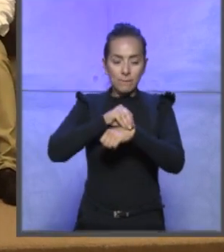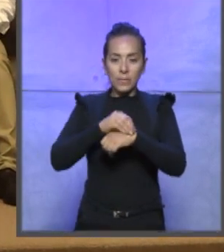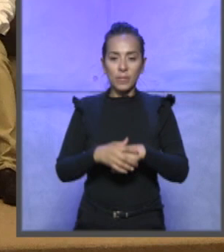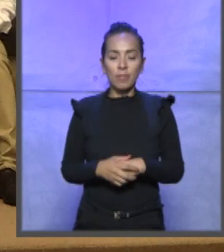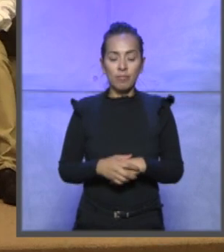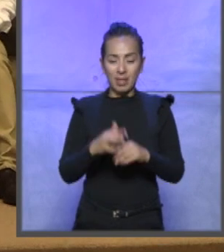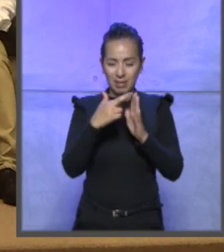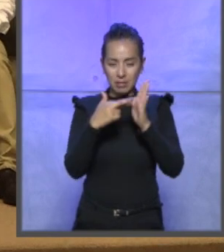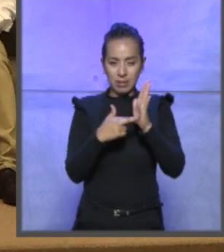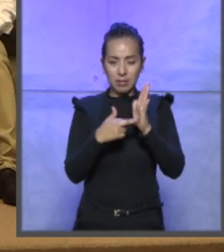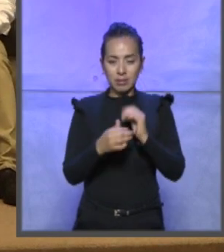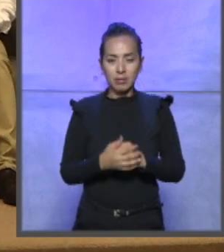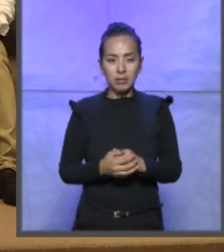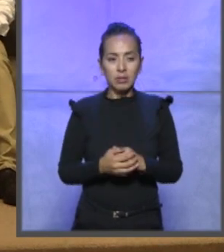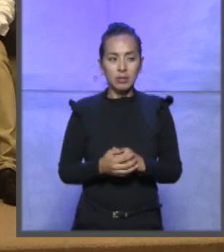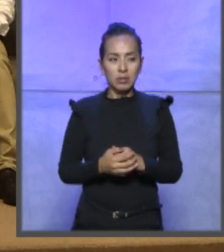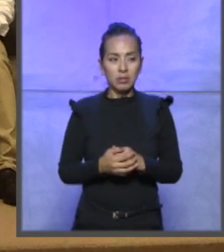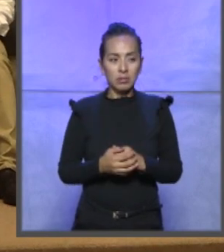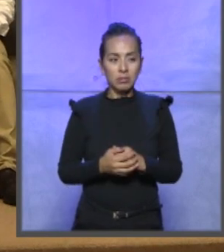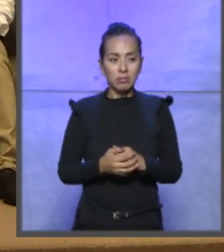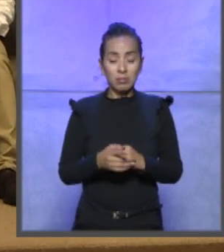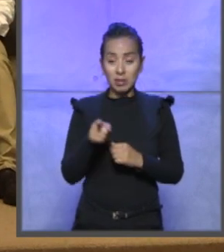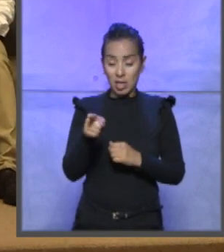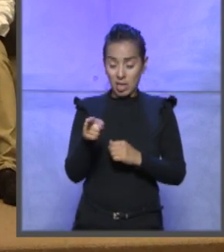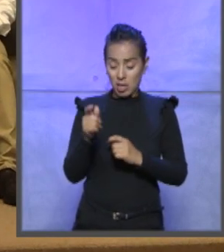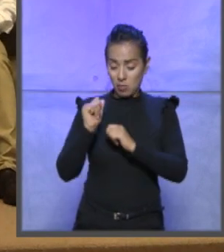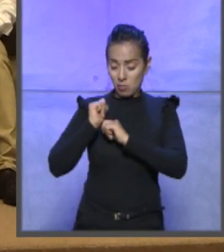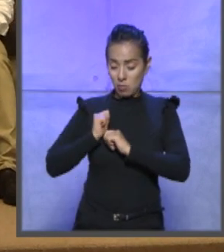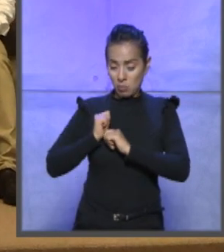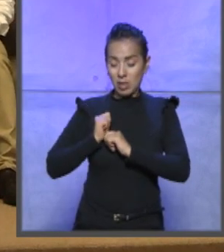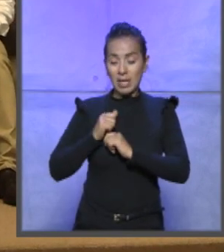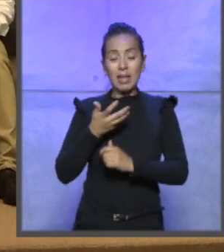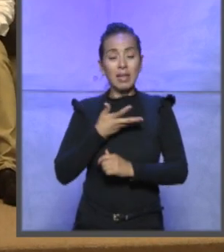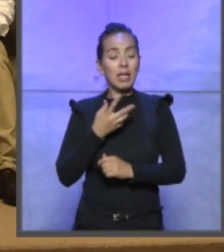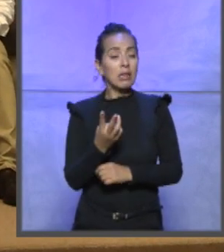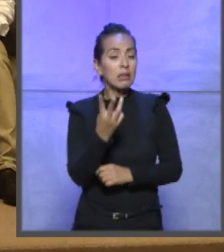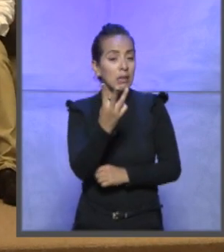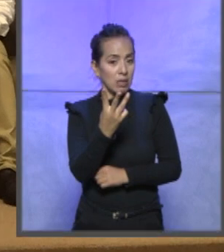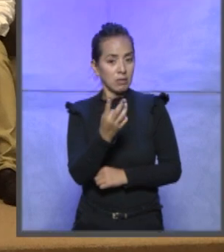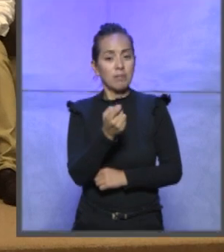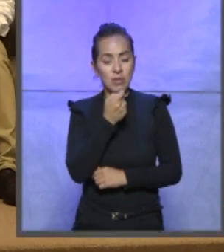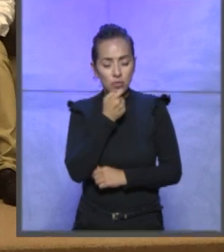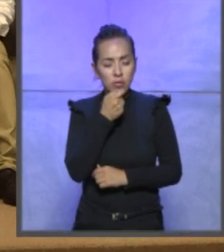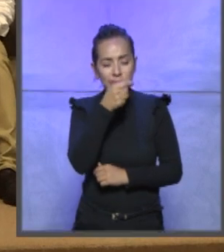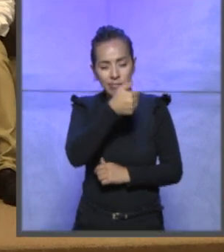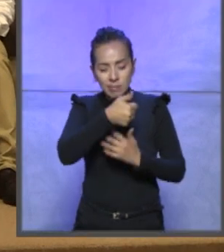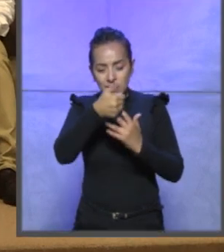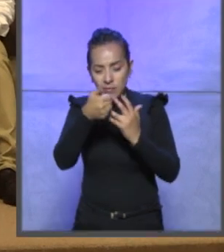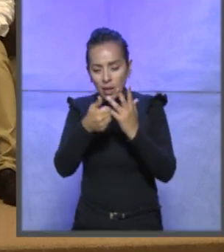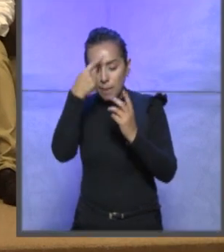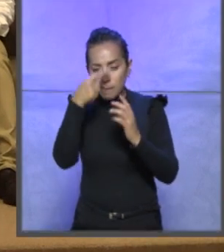reglas. Van a abrirse cuatro rondas. En cada una de ellas tendrán 3 minutos cada uno para